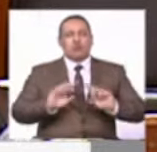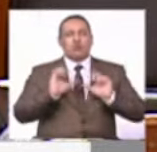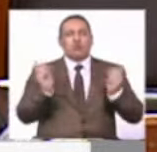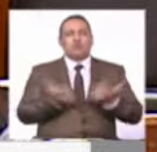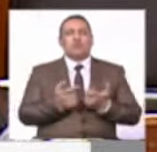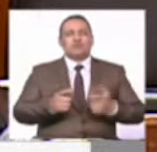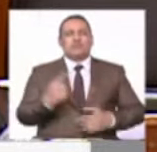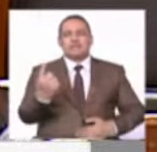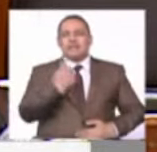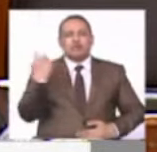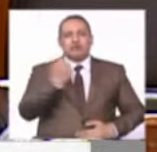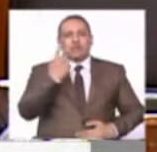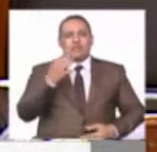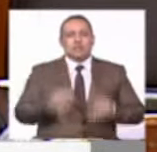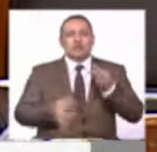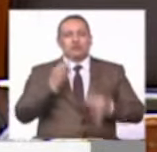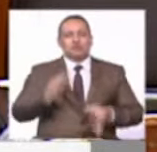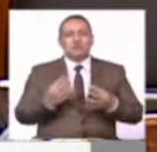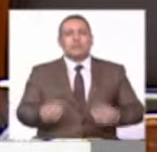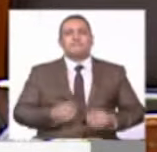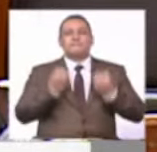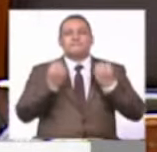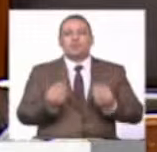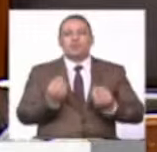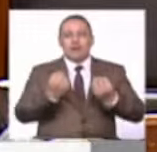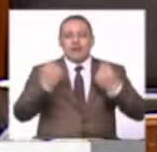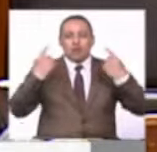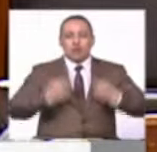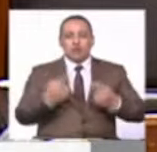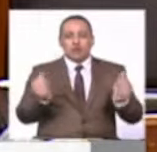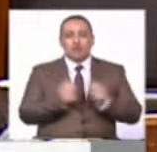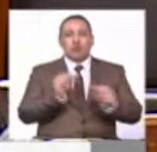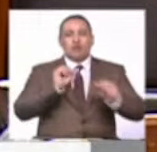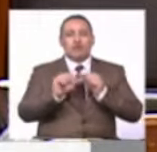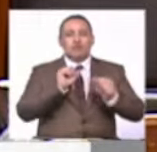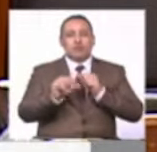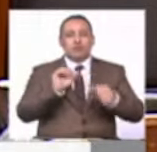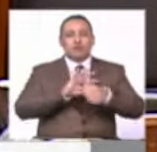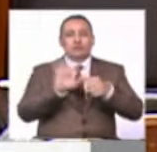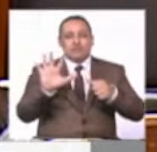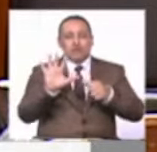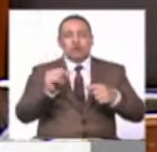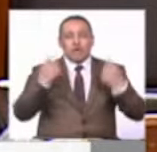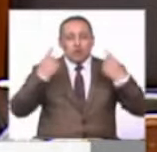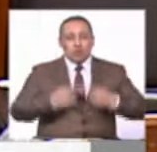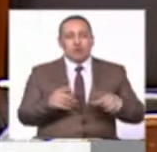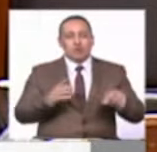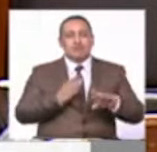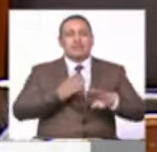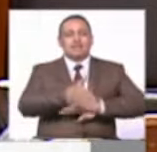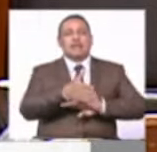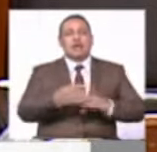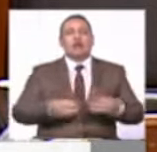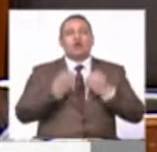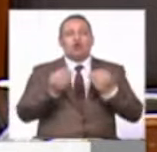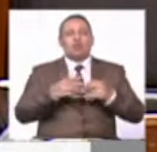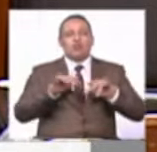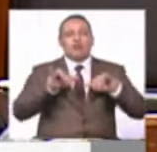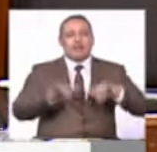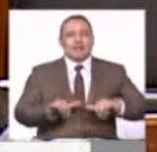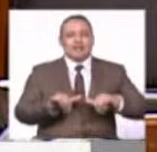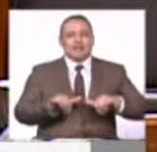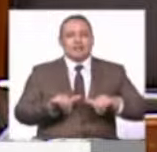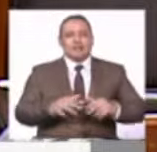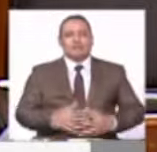de justicia y ello porque la condición del numeral 5 es condición de entrada como de